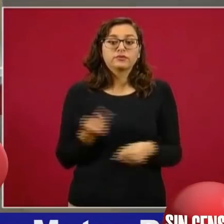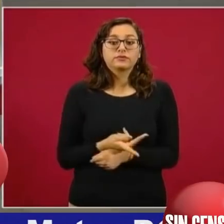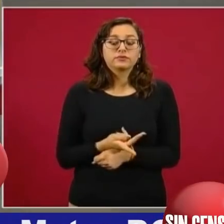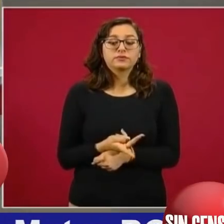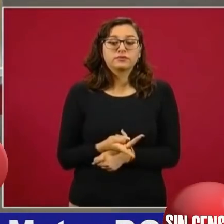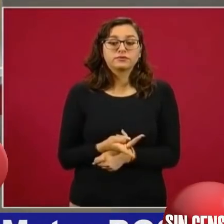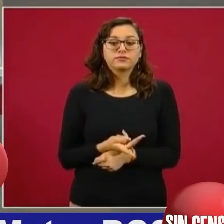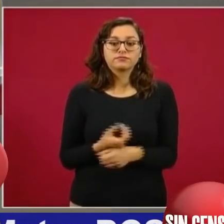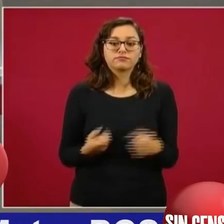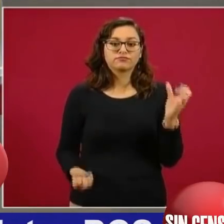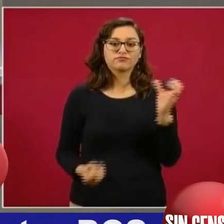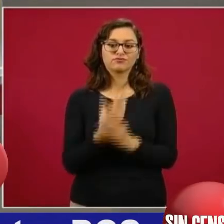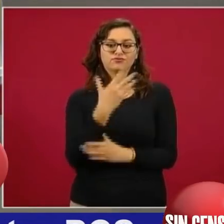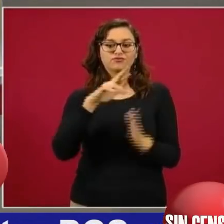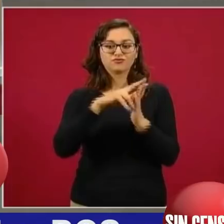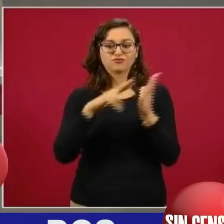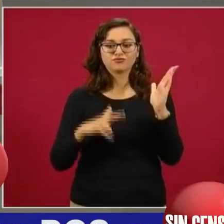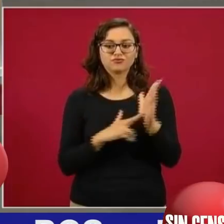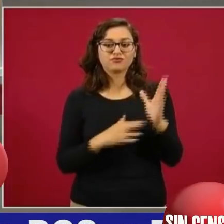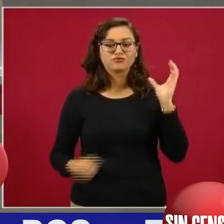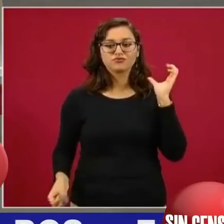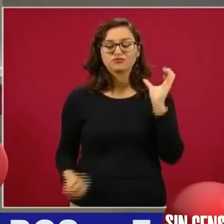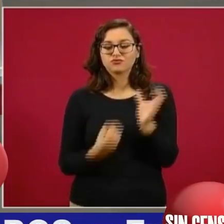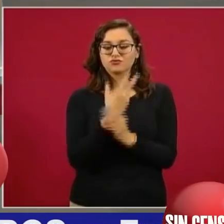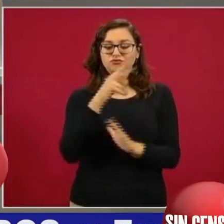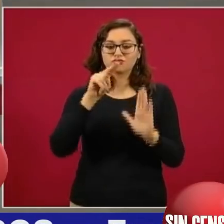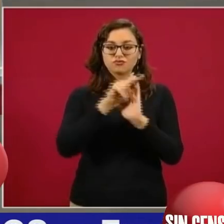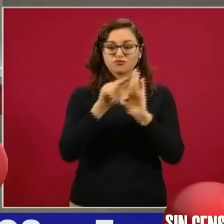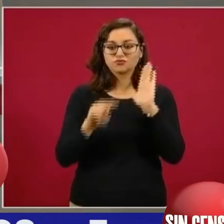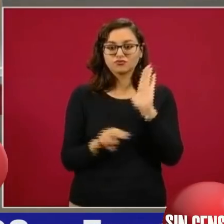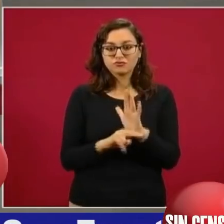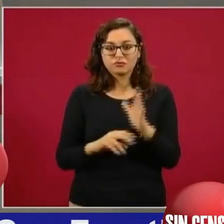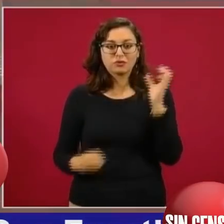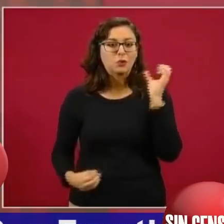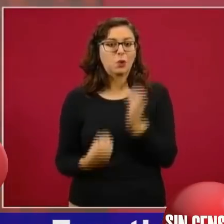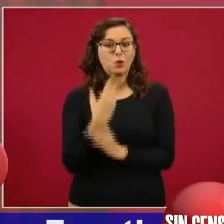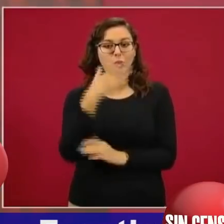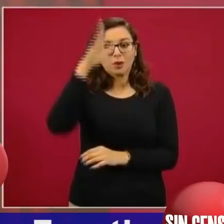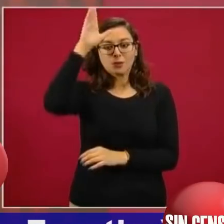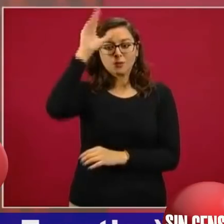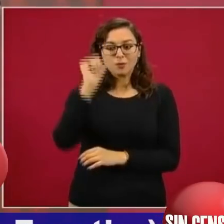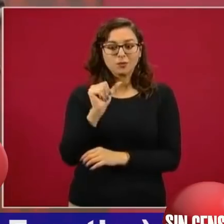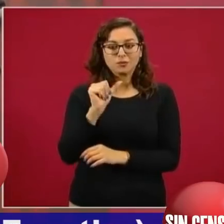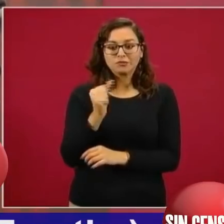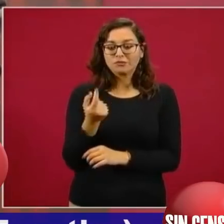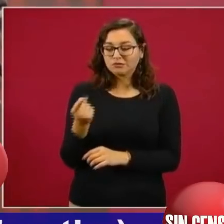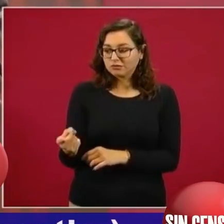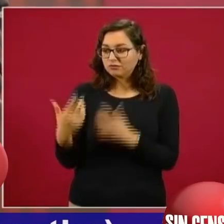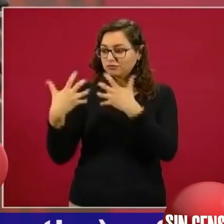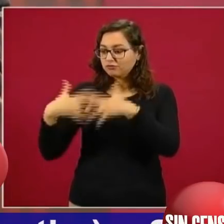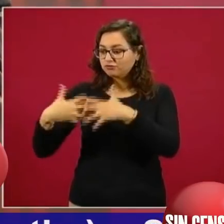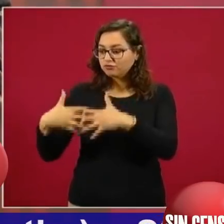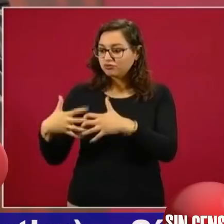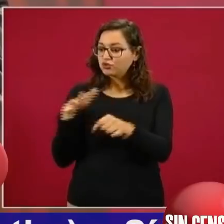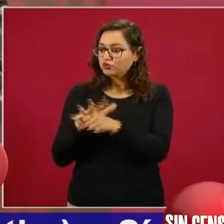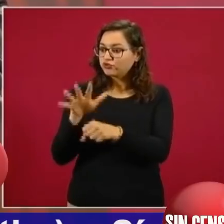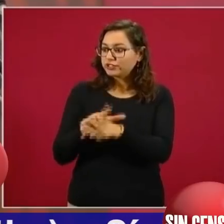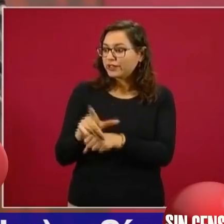estos reglamentos, ordenamientos, acuerdos, no le permiten a la Comisión